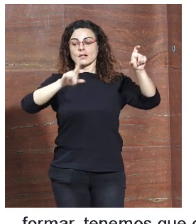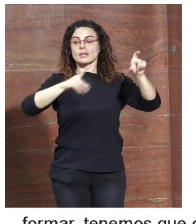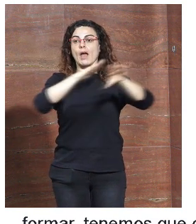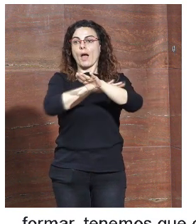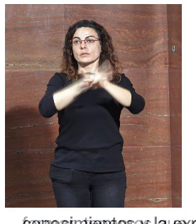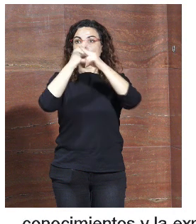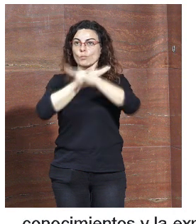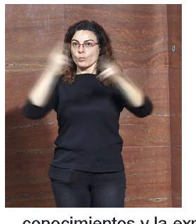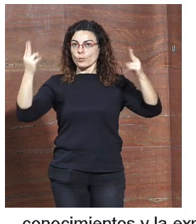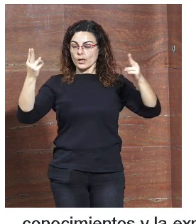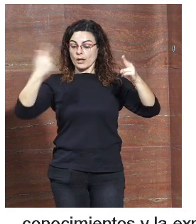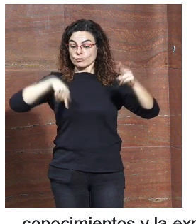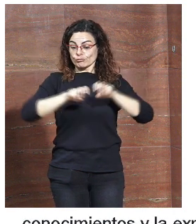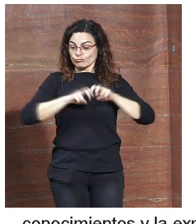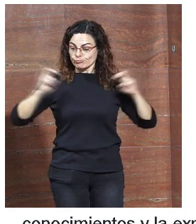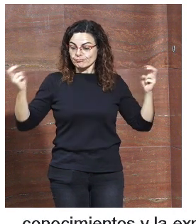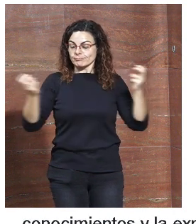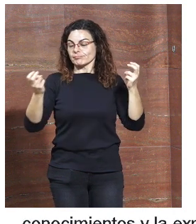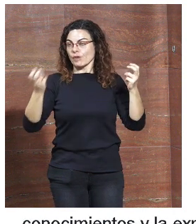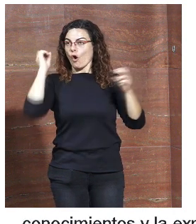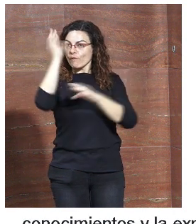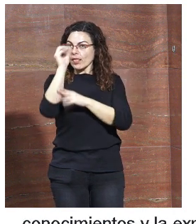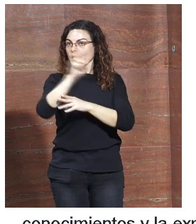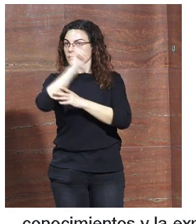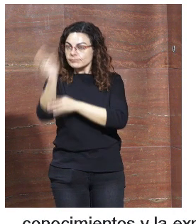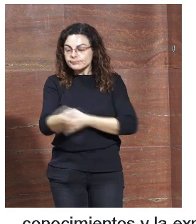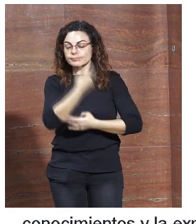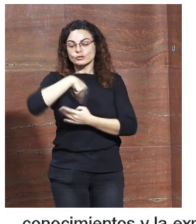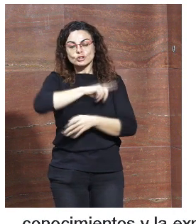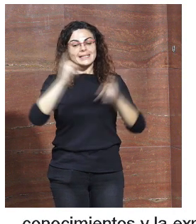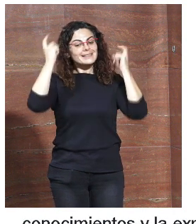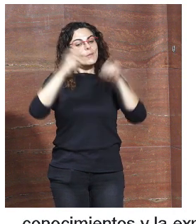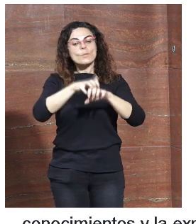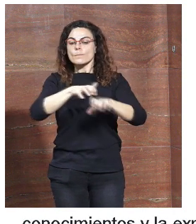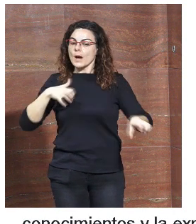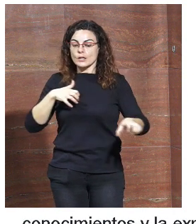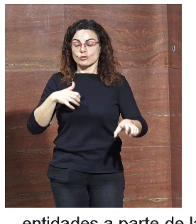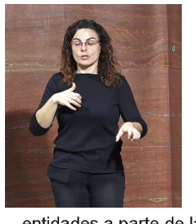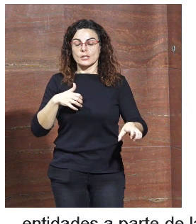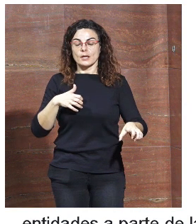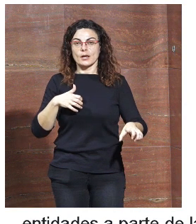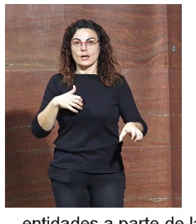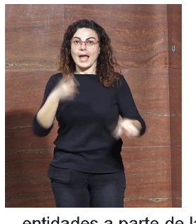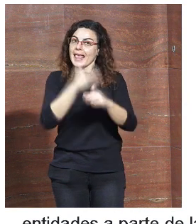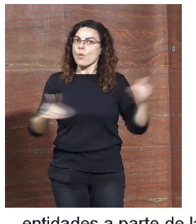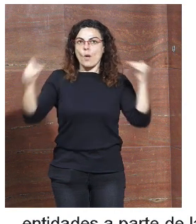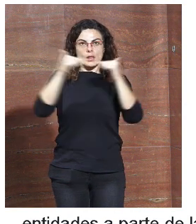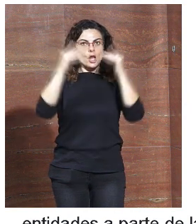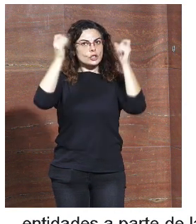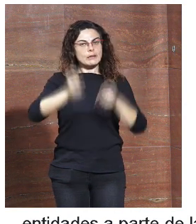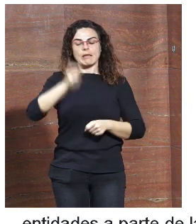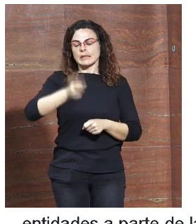lo cual nuestras mesas redondas y demás intentamos que la mayoría, o sea, como mínimo que sea paritario, esto ya siempre,